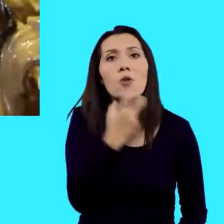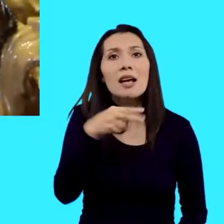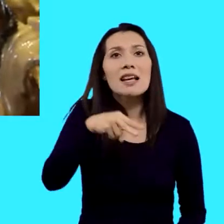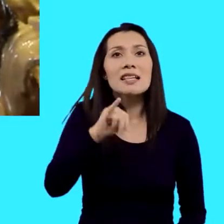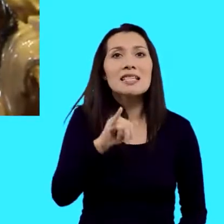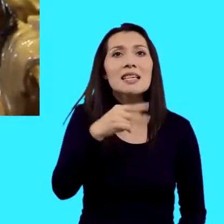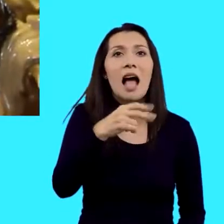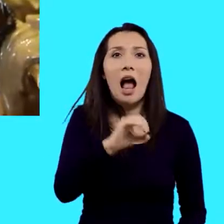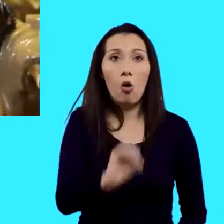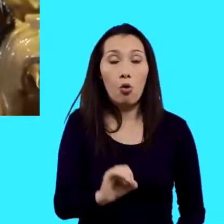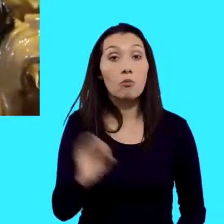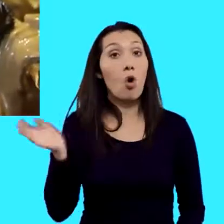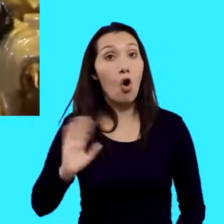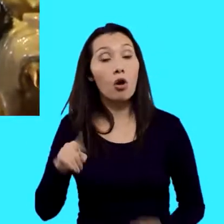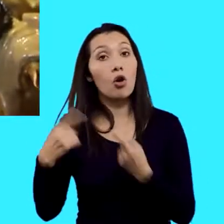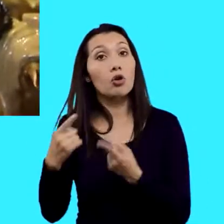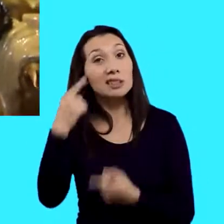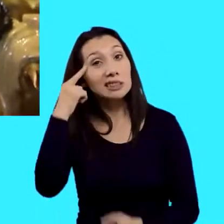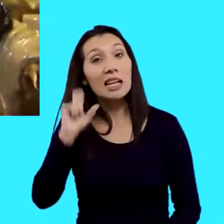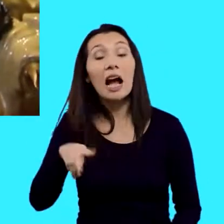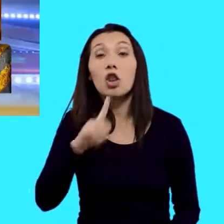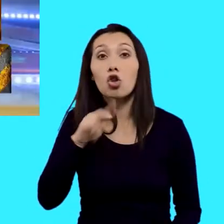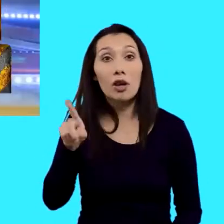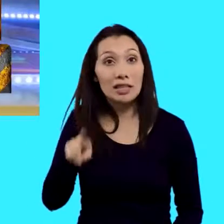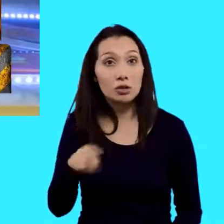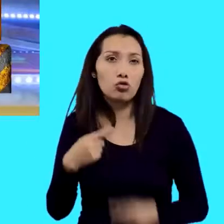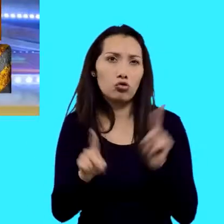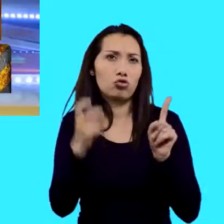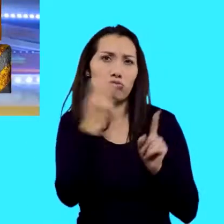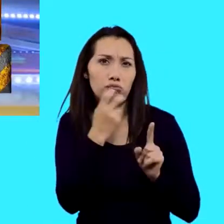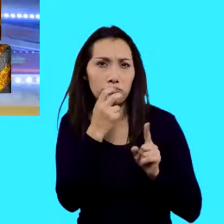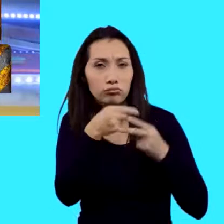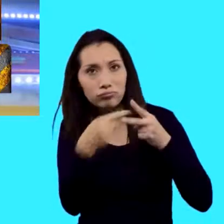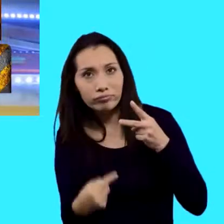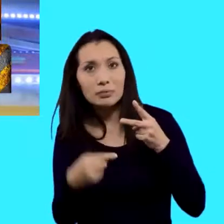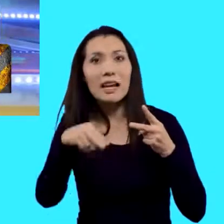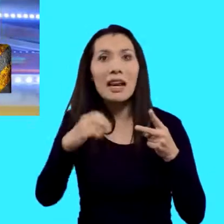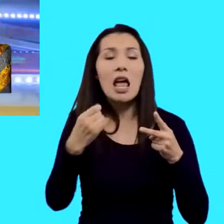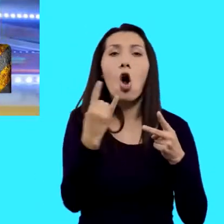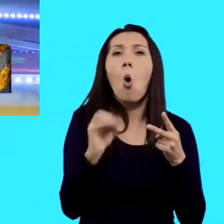hao. Y hola en chino cantonés es ne hao.